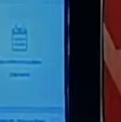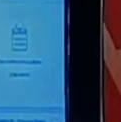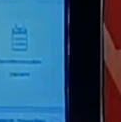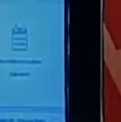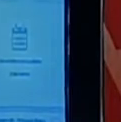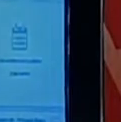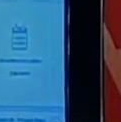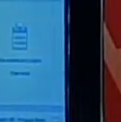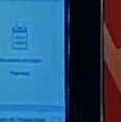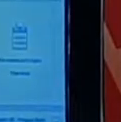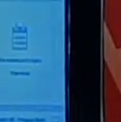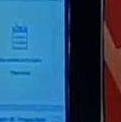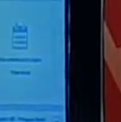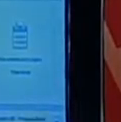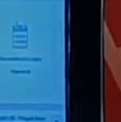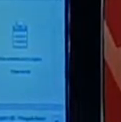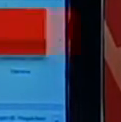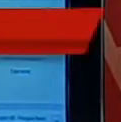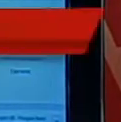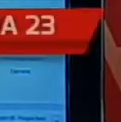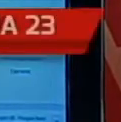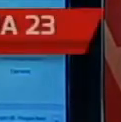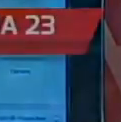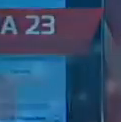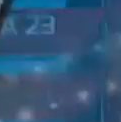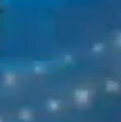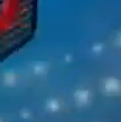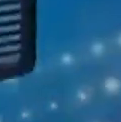Siga con nosotros, enseguida regresamos con más.